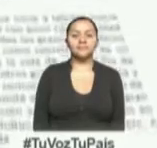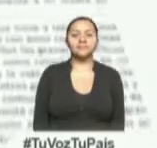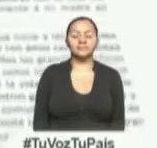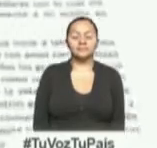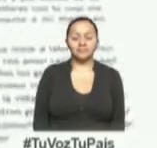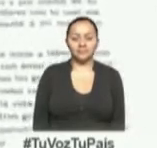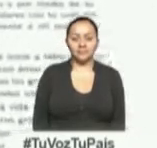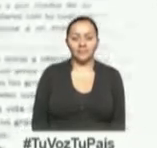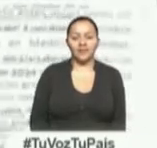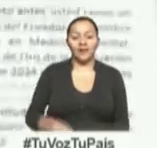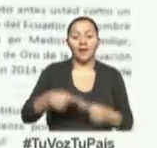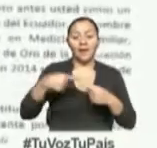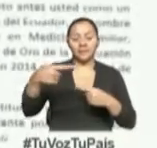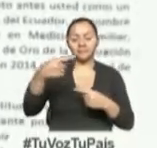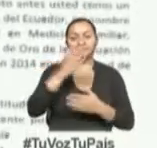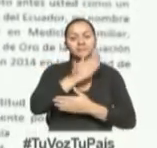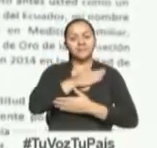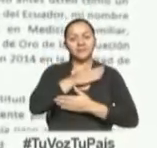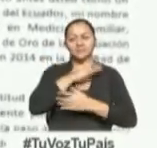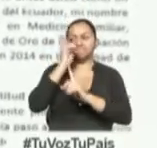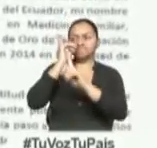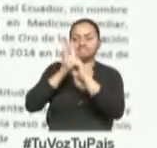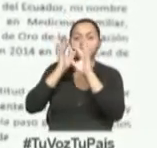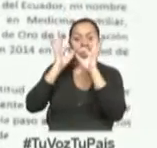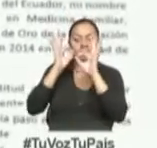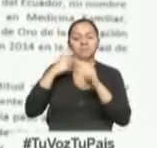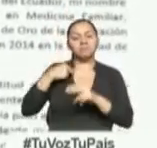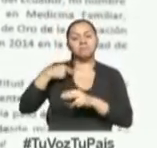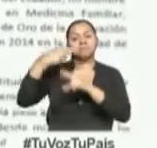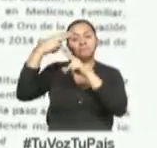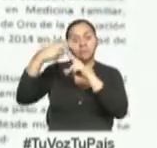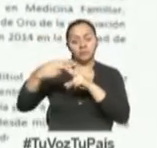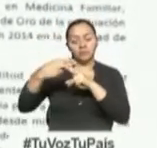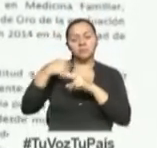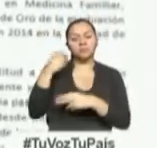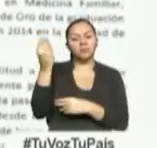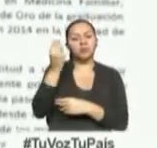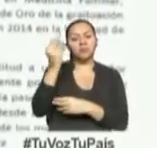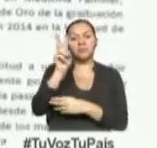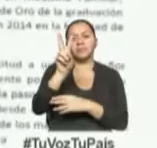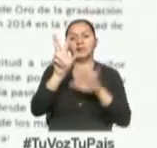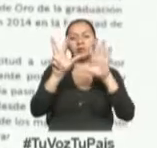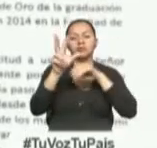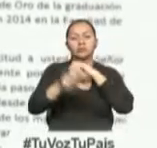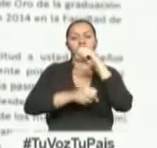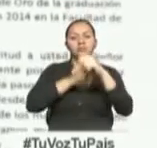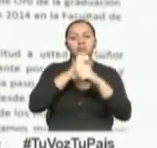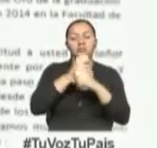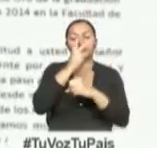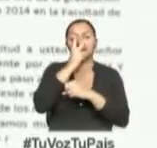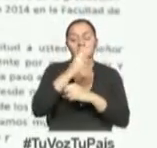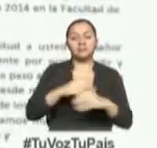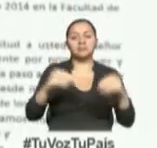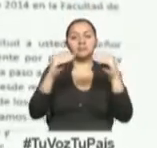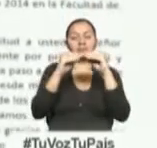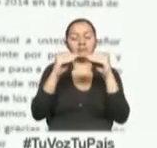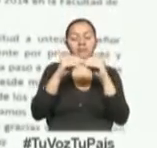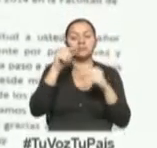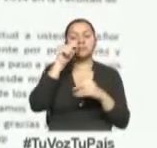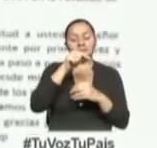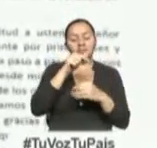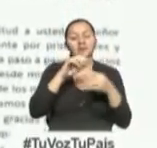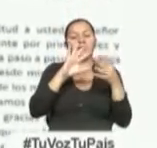Reciba un cordial saludo, estimado presidente. Me presento ante usted como un joven de 28 años, fiel seguidor suyo y defensor de la